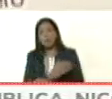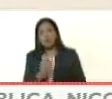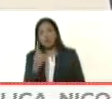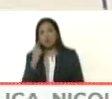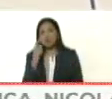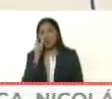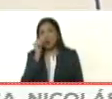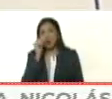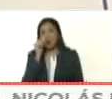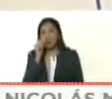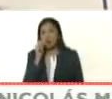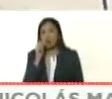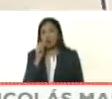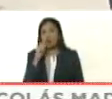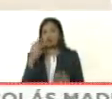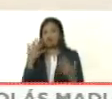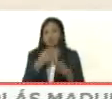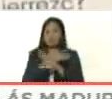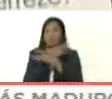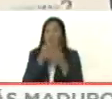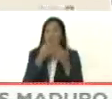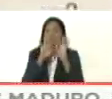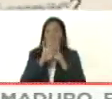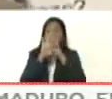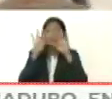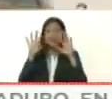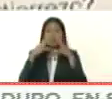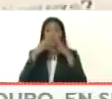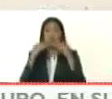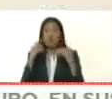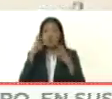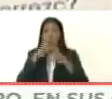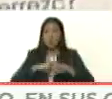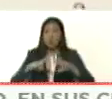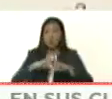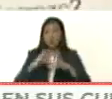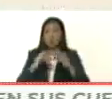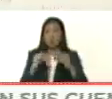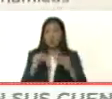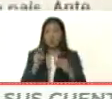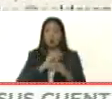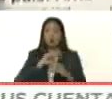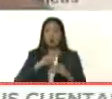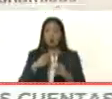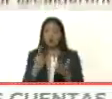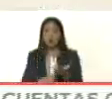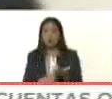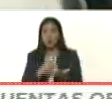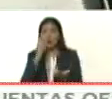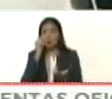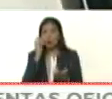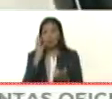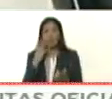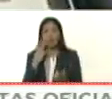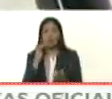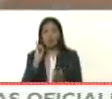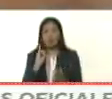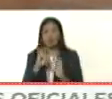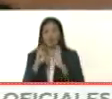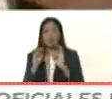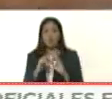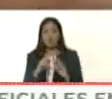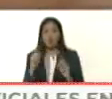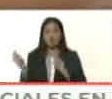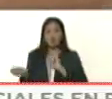señala: transparencia ante todo, y la investigación de las juntas de tu hermano, aquí está respondiéndole a un tuit de Juan